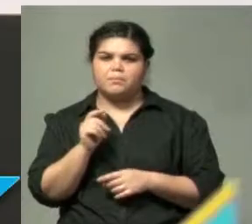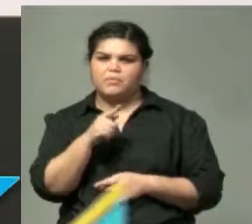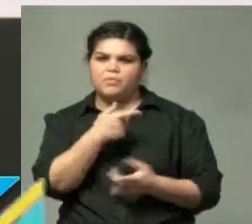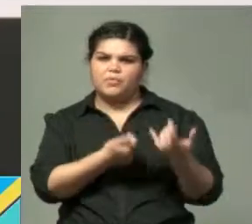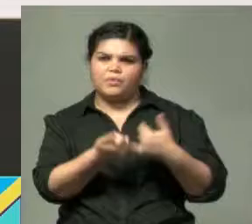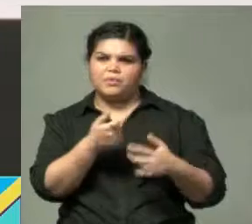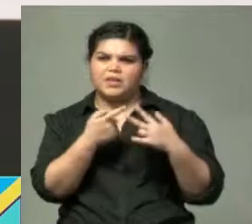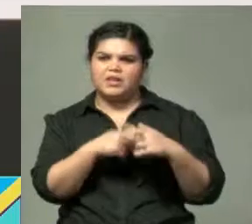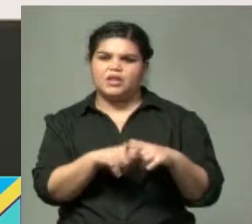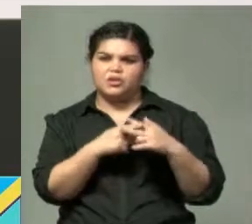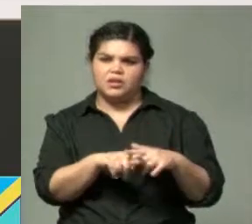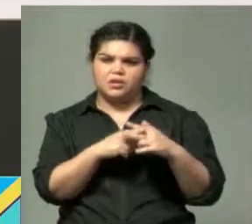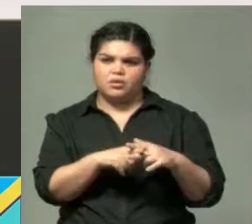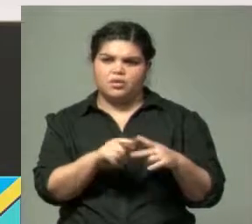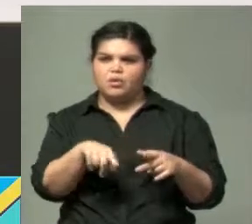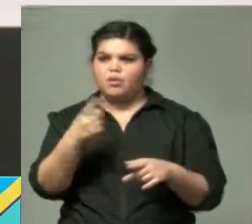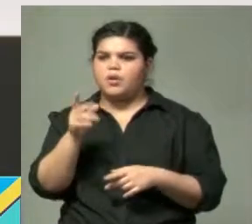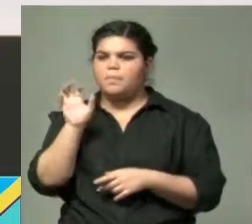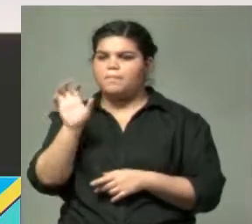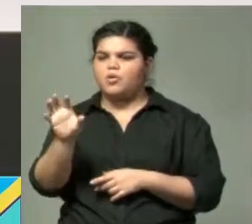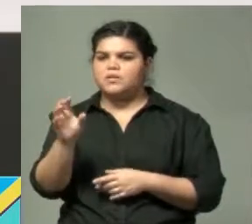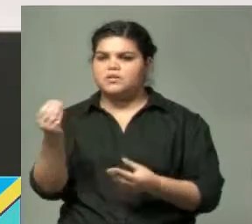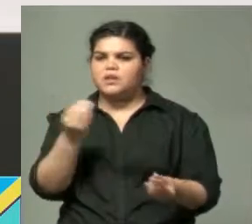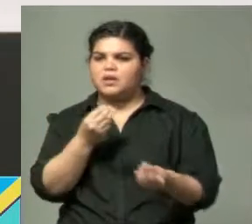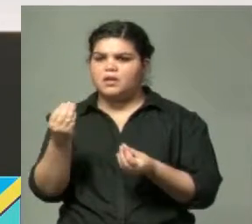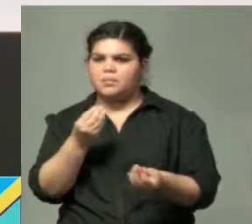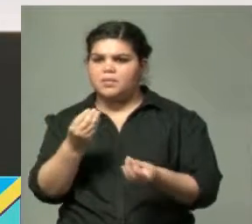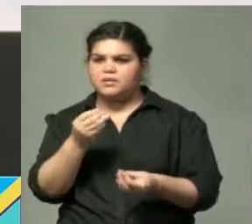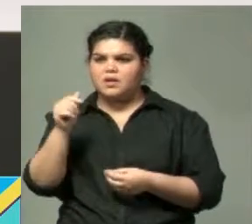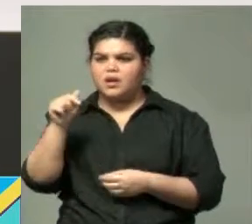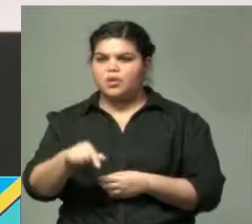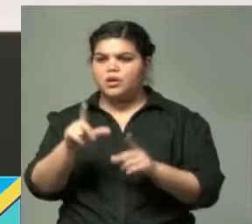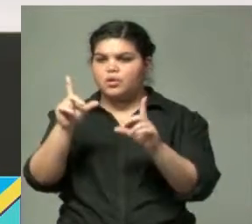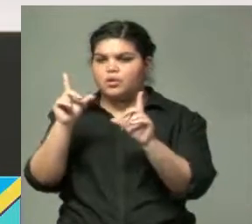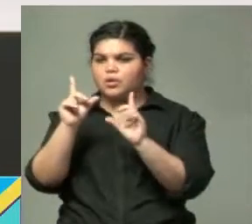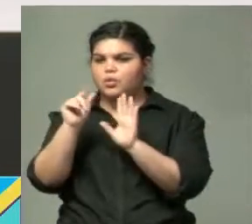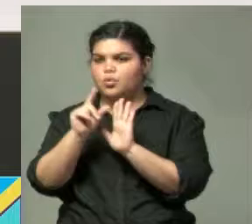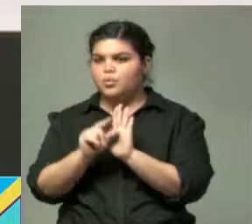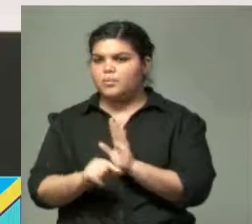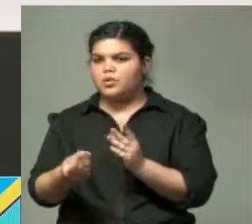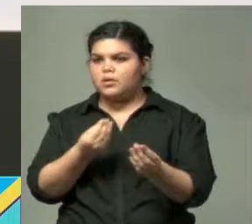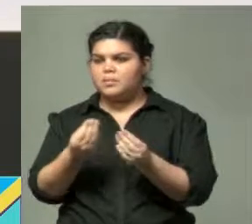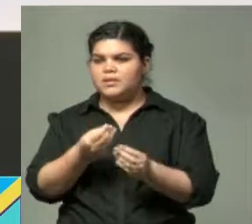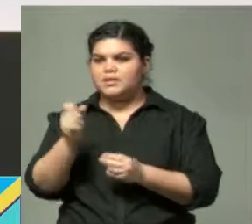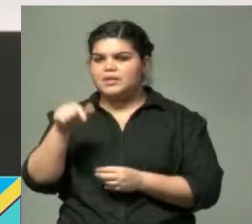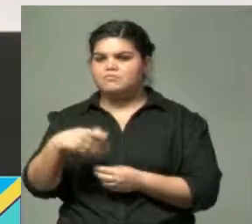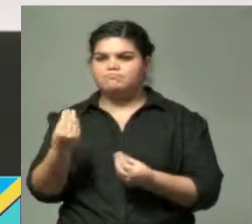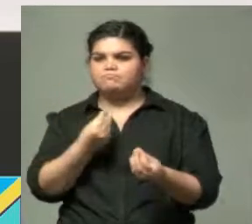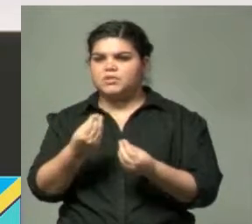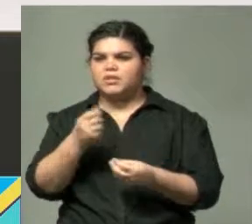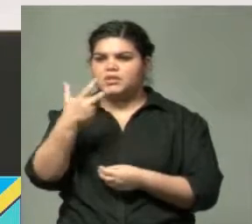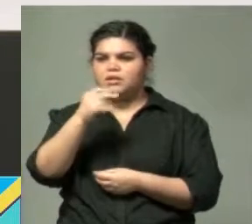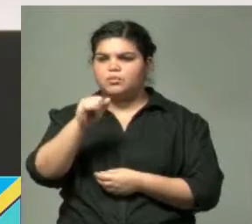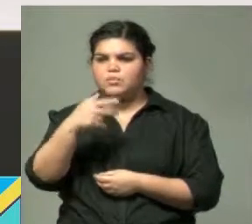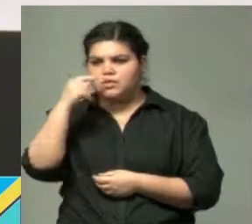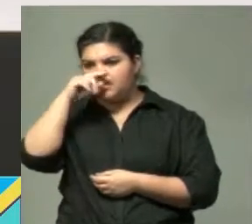a la provincia, ¿sí? ¿Qué pasa hoy con ese número? ¿Qué representa hoy para el Estado provincial el